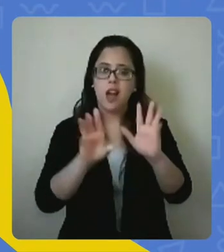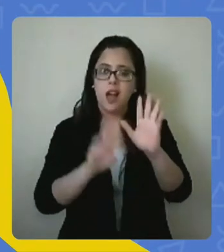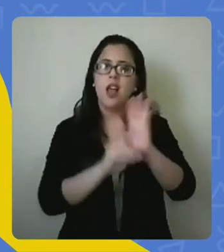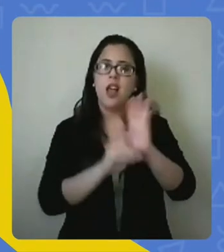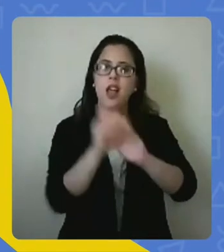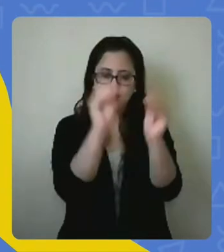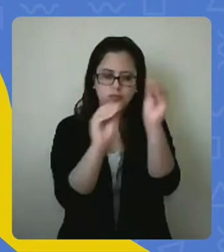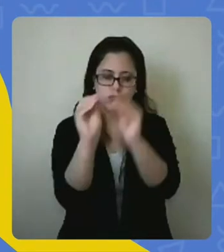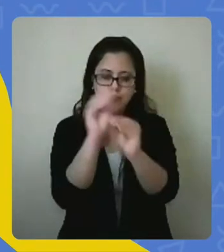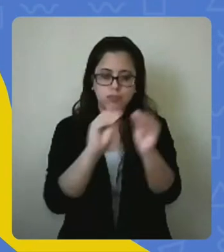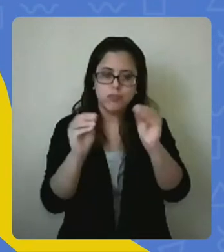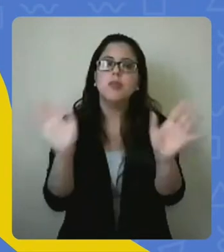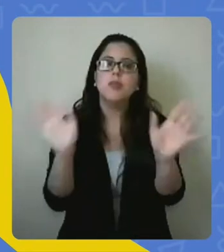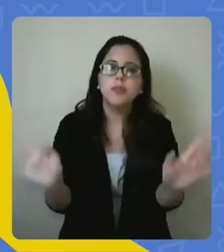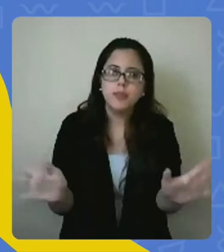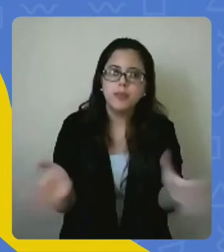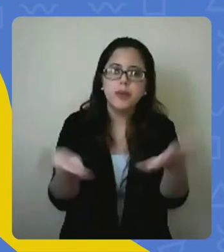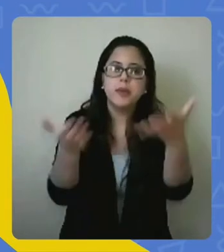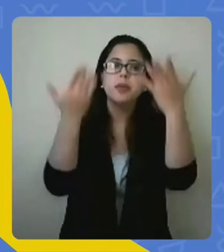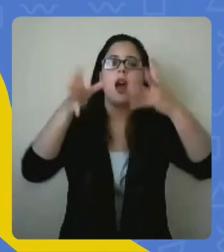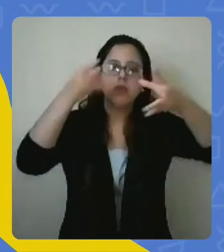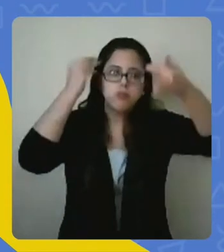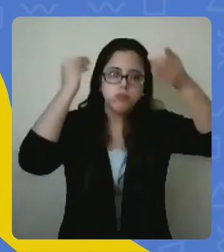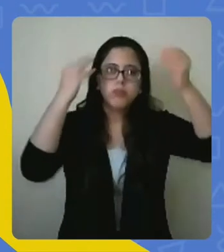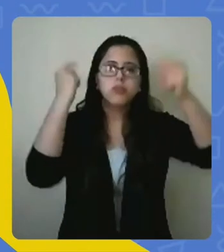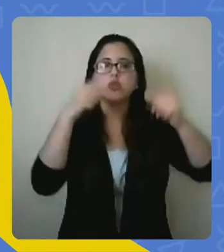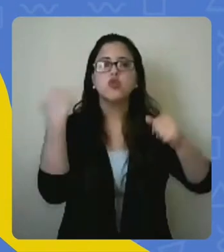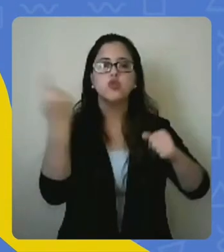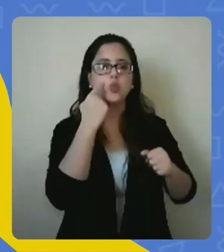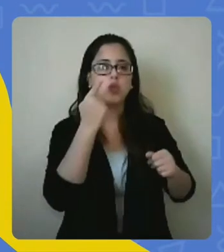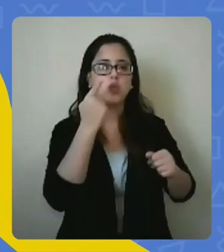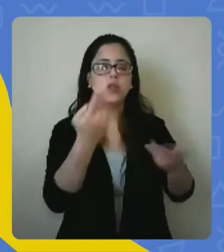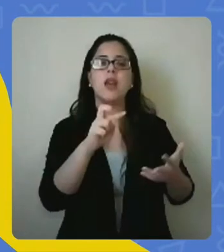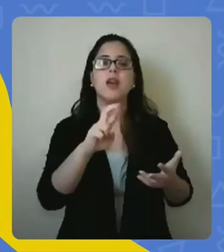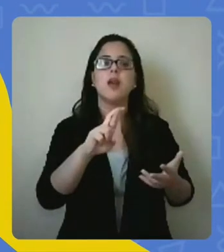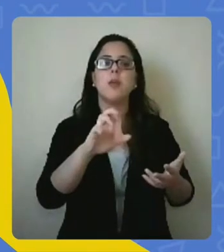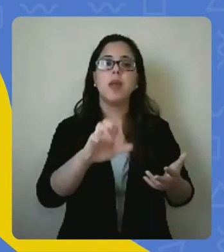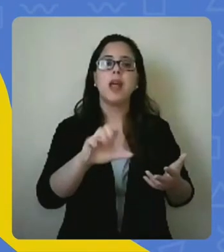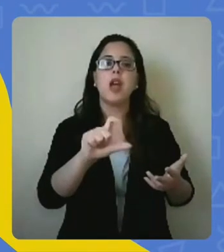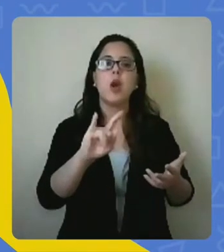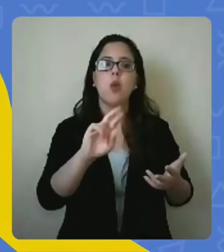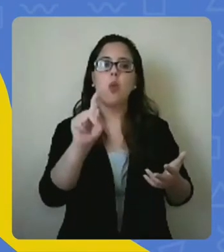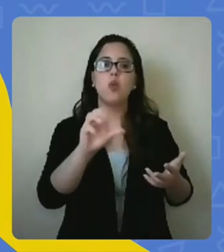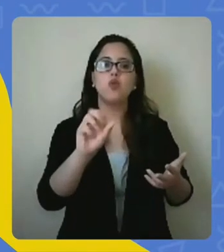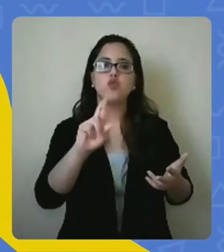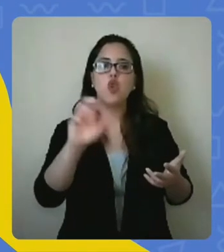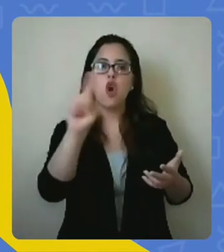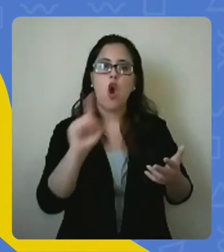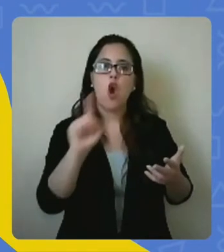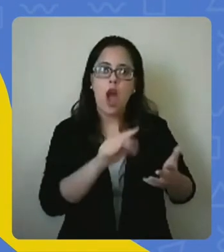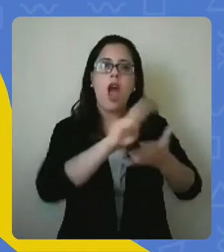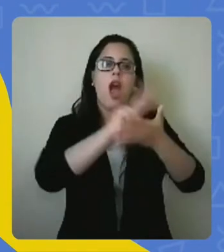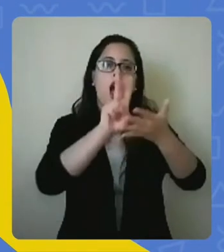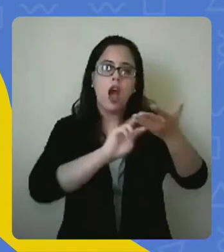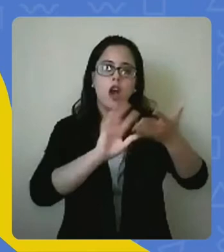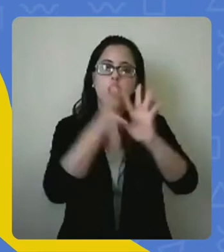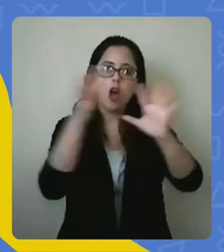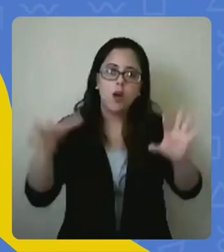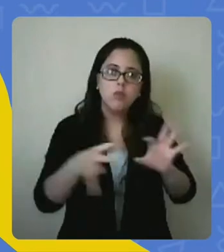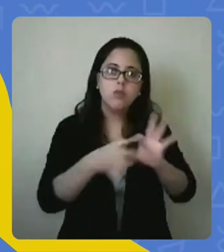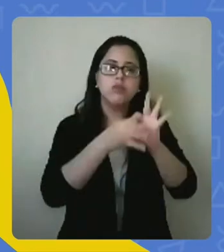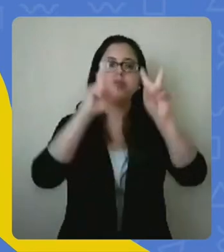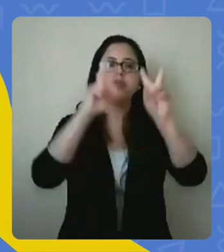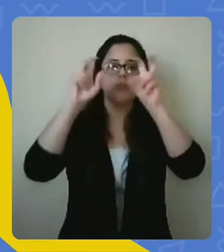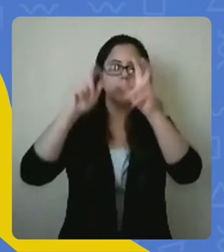el aprendizaje de lo que nosotros conocemos como los precursores de la lectura, que son todo lo relacionado con la conciencia fonológica.